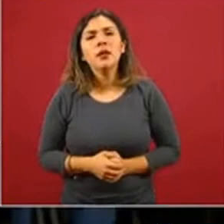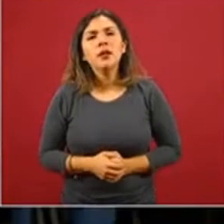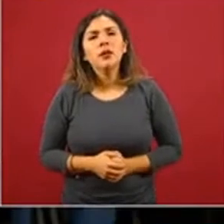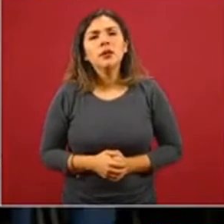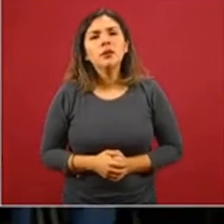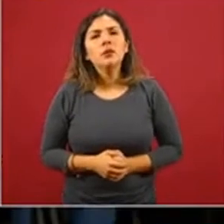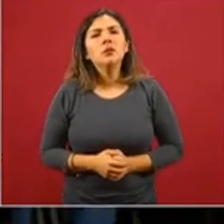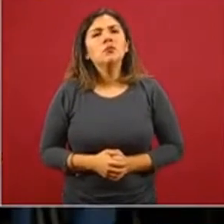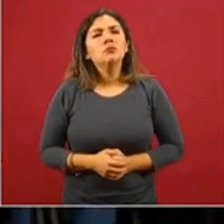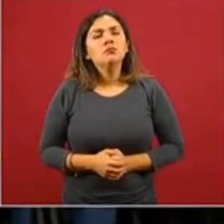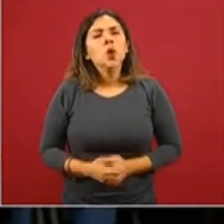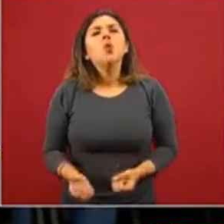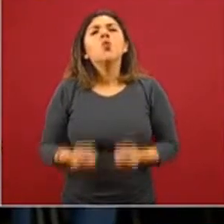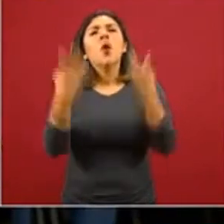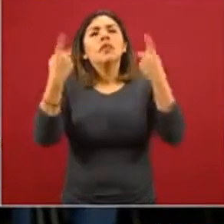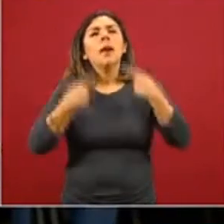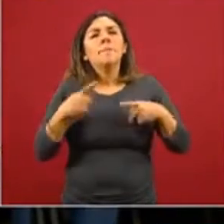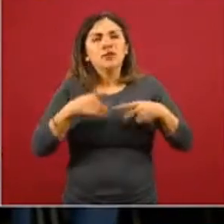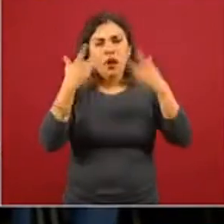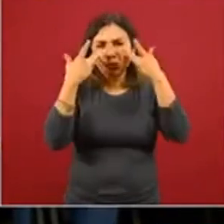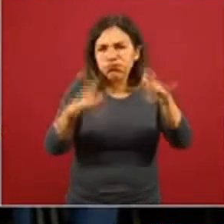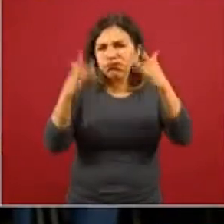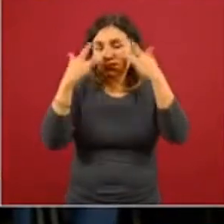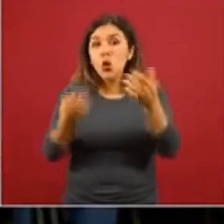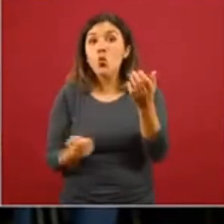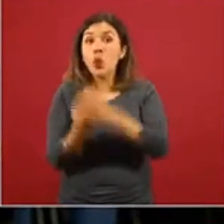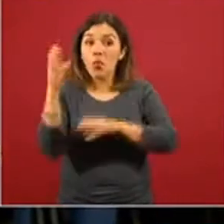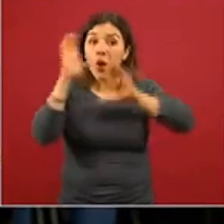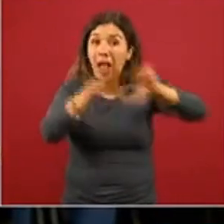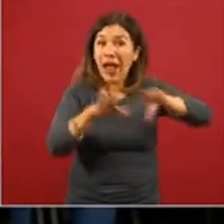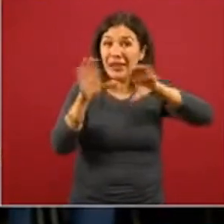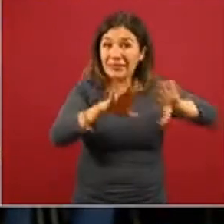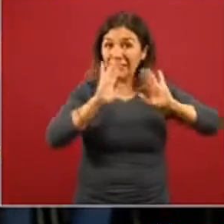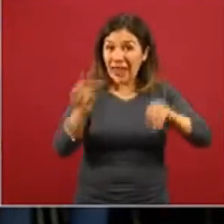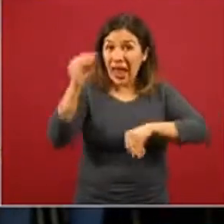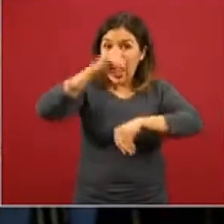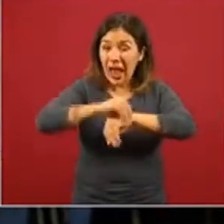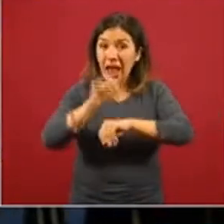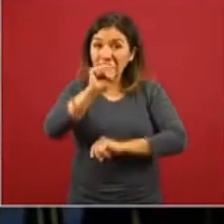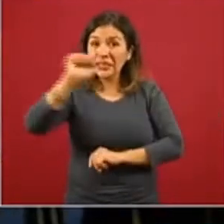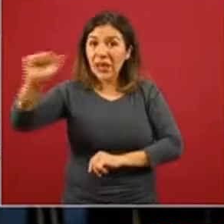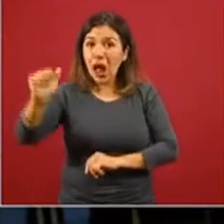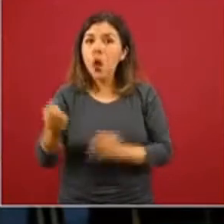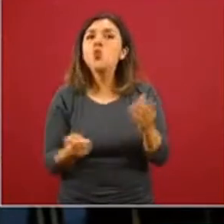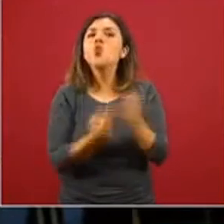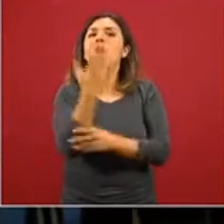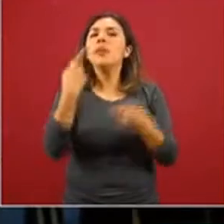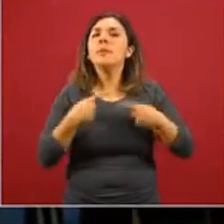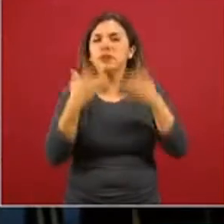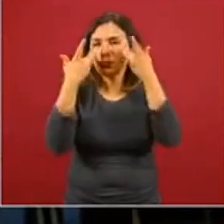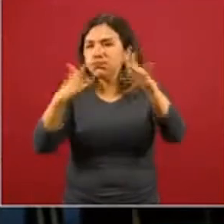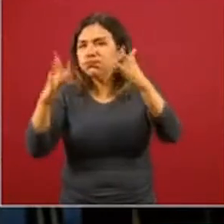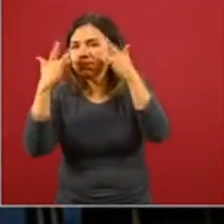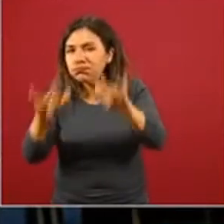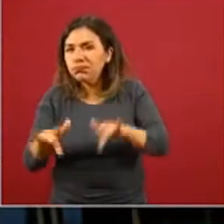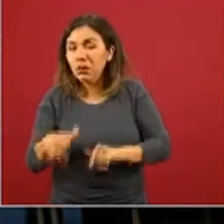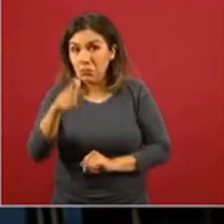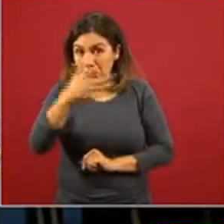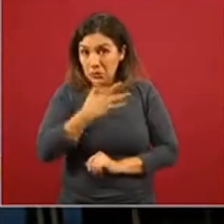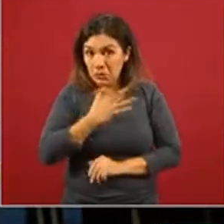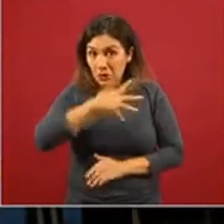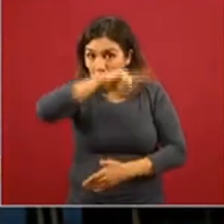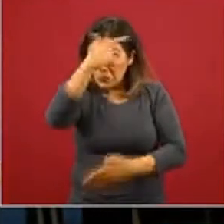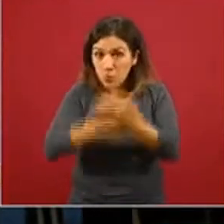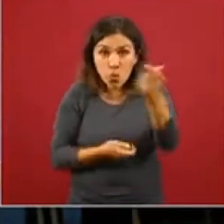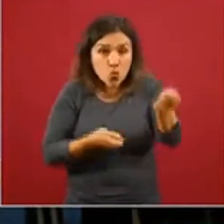es el índice de deserción en nuevos ingresos que tiene detectada la Secretaría de Salud? Y si tienen